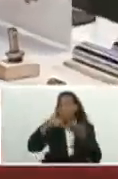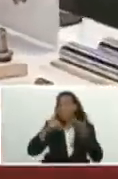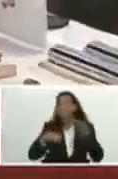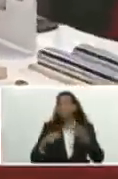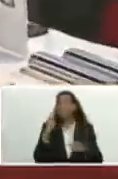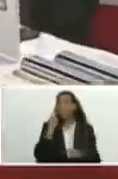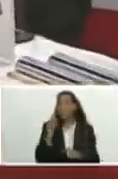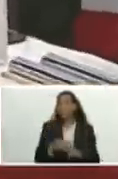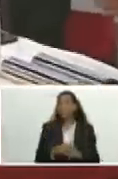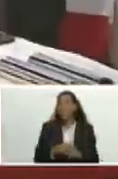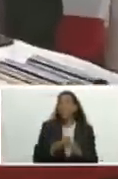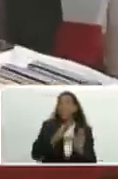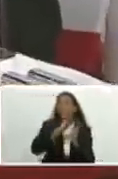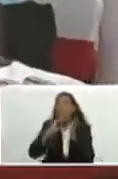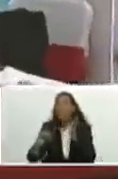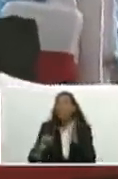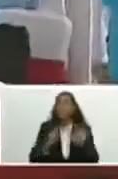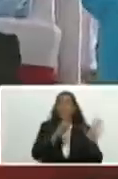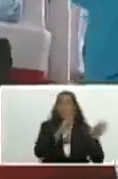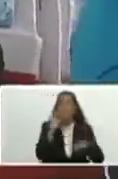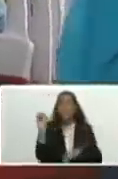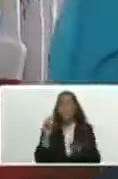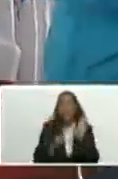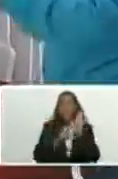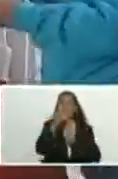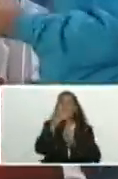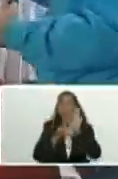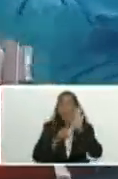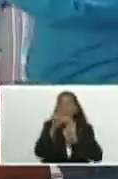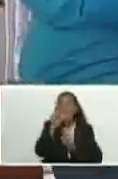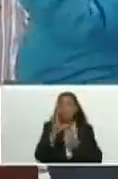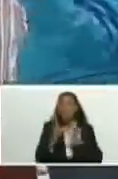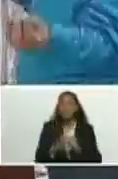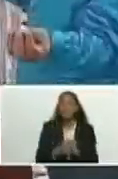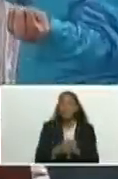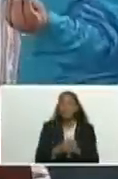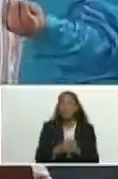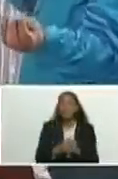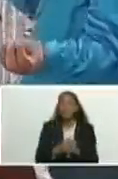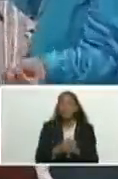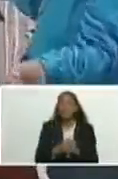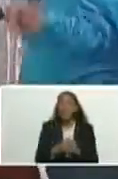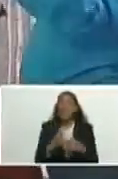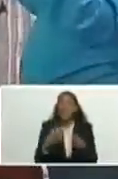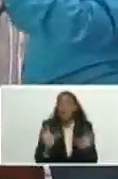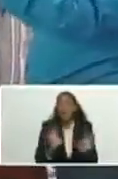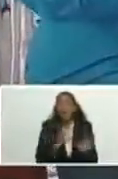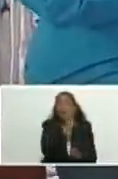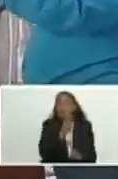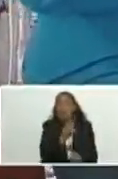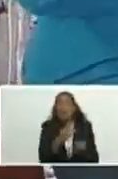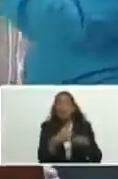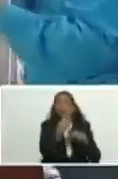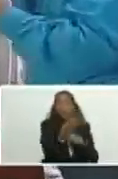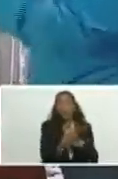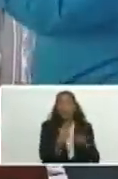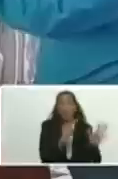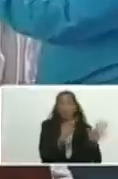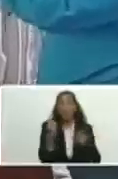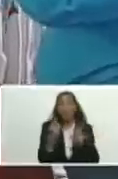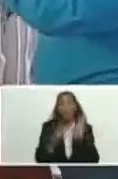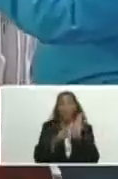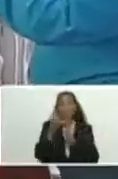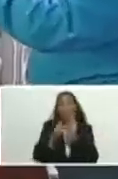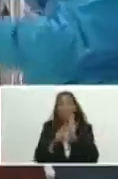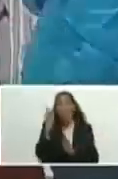sustituye aproximadamente 70 mil litros mes, que era generalmente importado, y 840 mil litros al